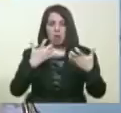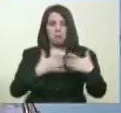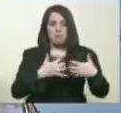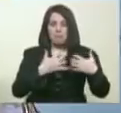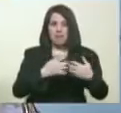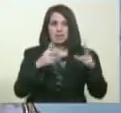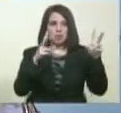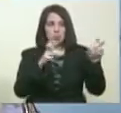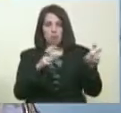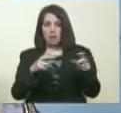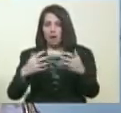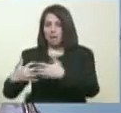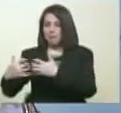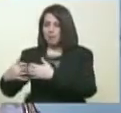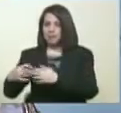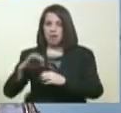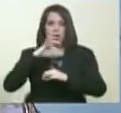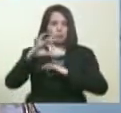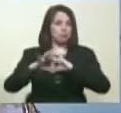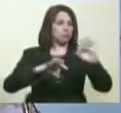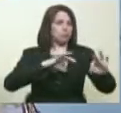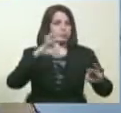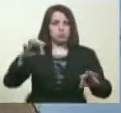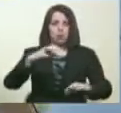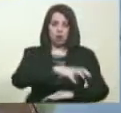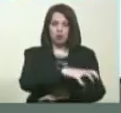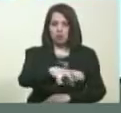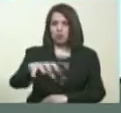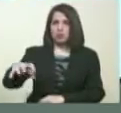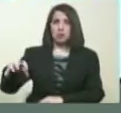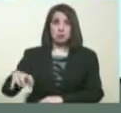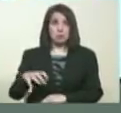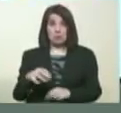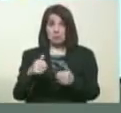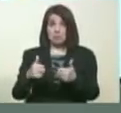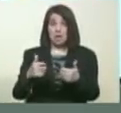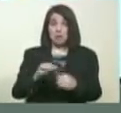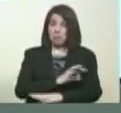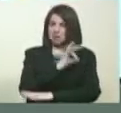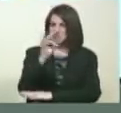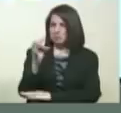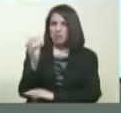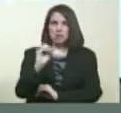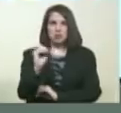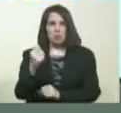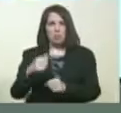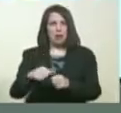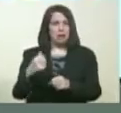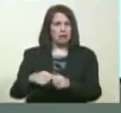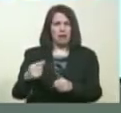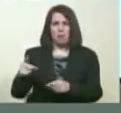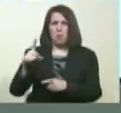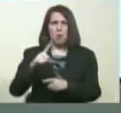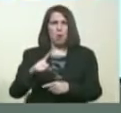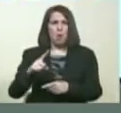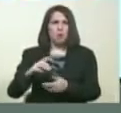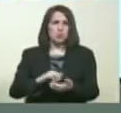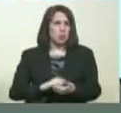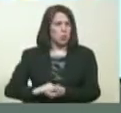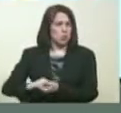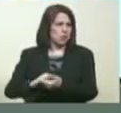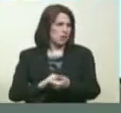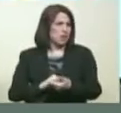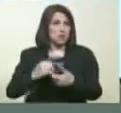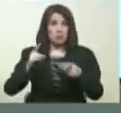Cruz, o en Maracaibo, ¿verdad? O en Barquisimeto, o en Trujillo,